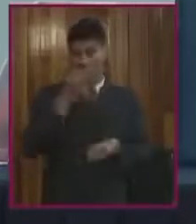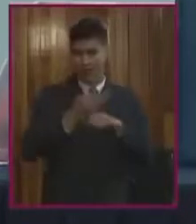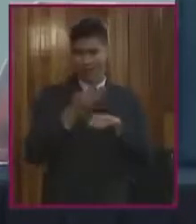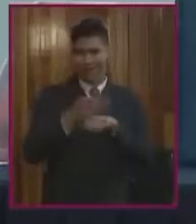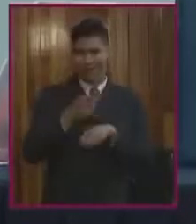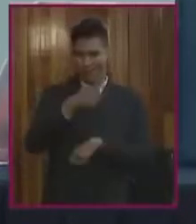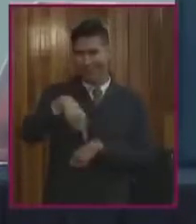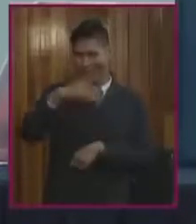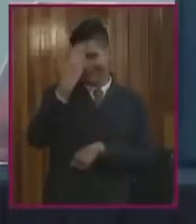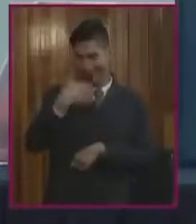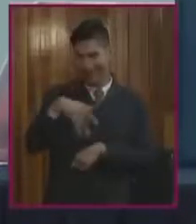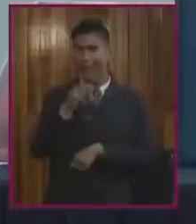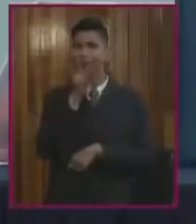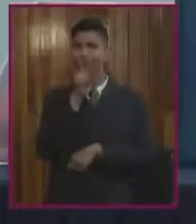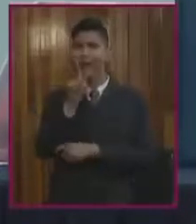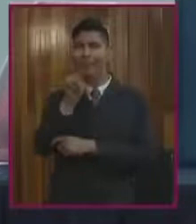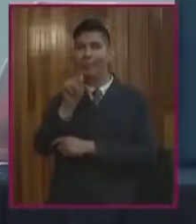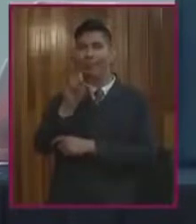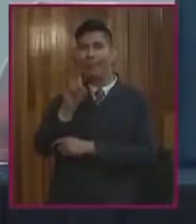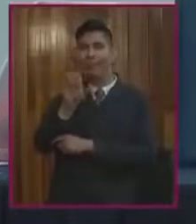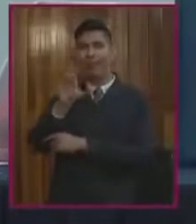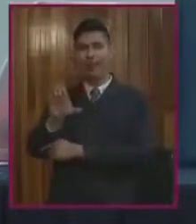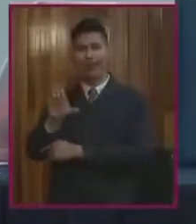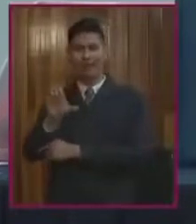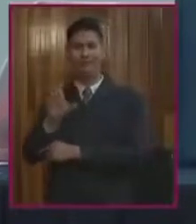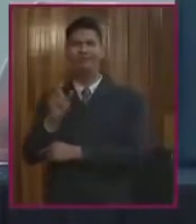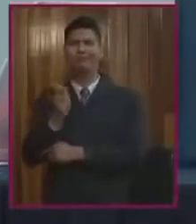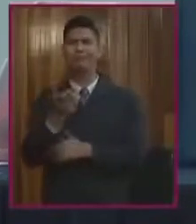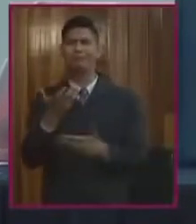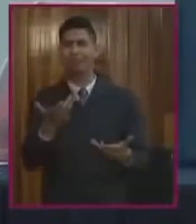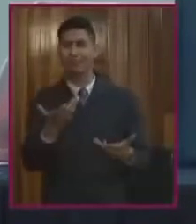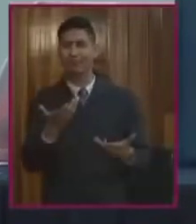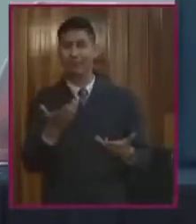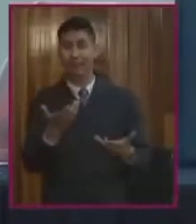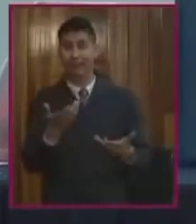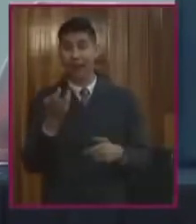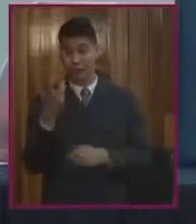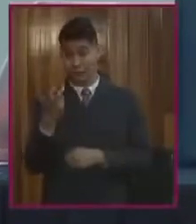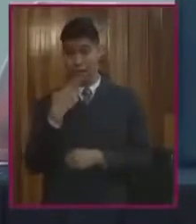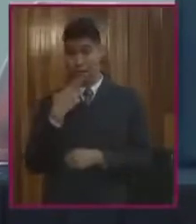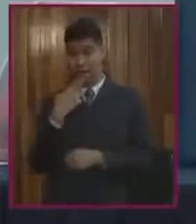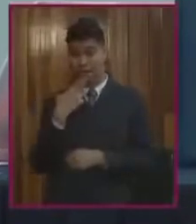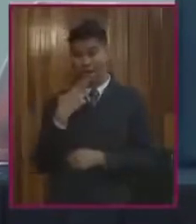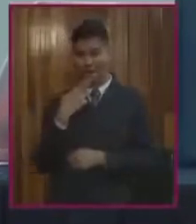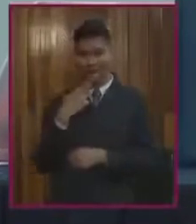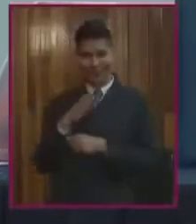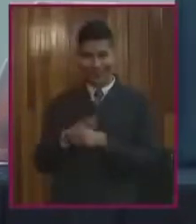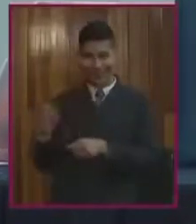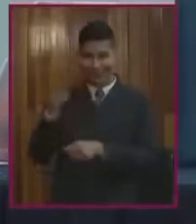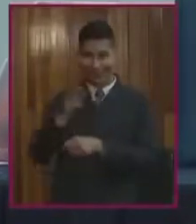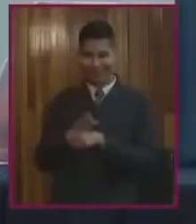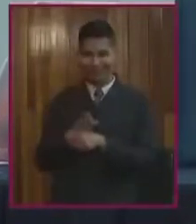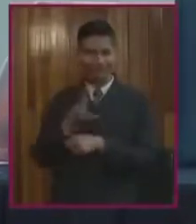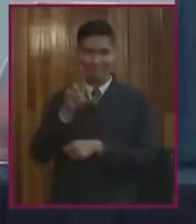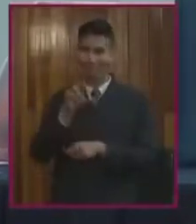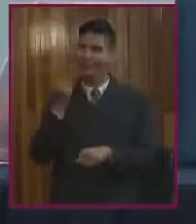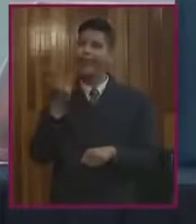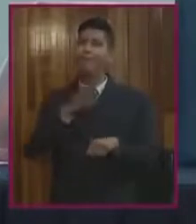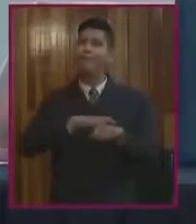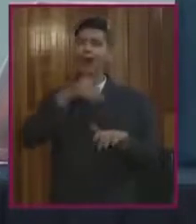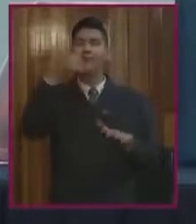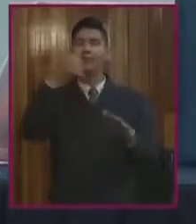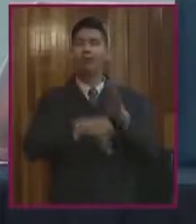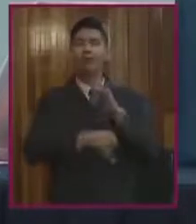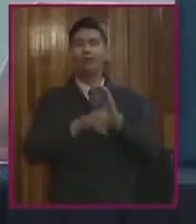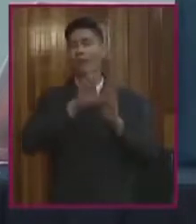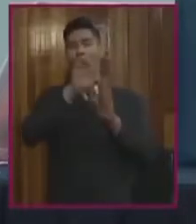TICs, por un lado porque no es del todo correcto usarlo, pero además no es suficiente. Me parece que más bien hay que pensar